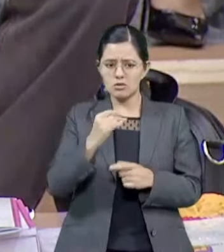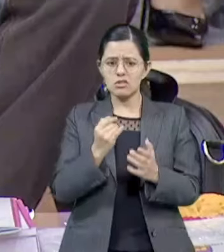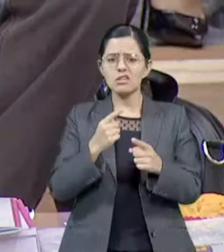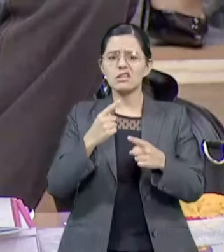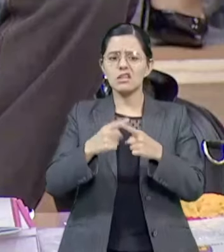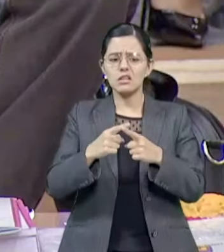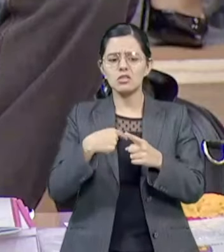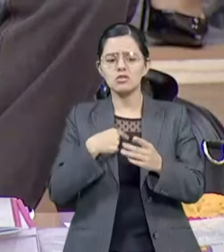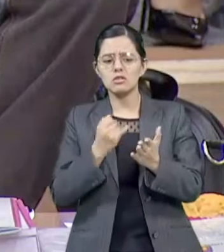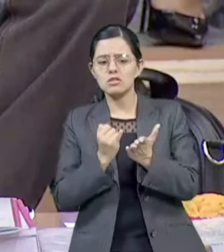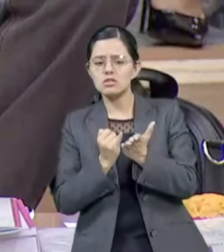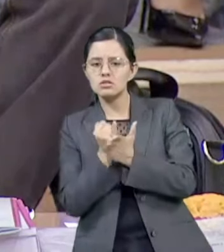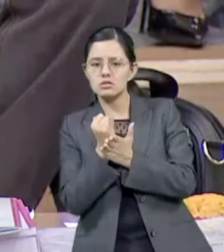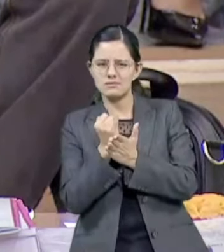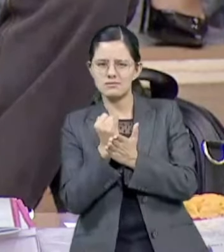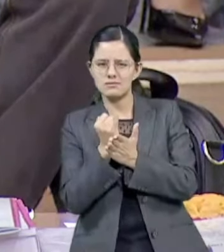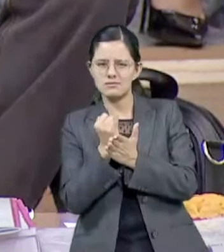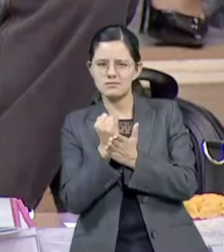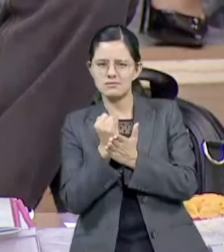quién no lo es.